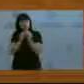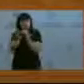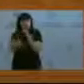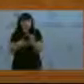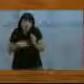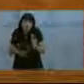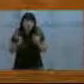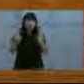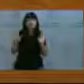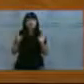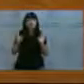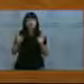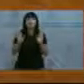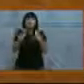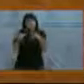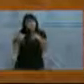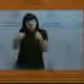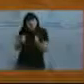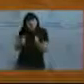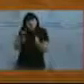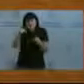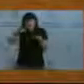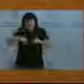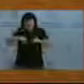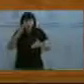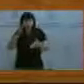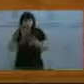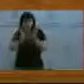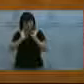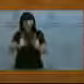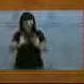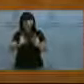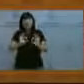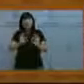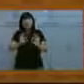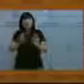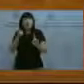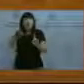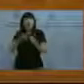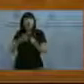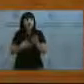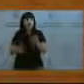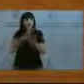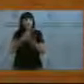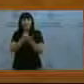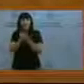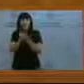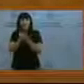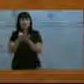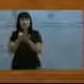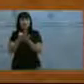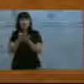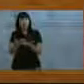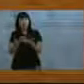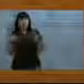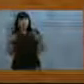imaginarme, al menos hoy, un día propicio para que todos nos contagiemos de la virtud que irradian los galardonados con